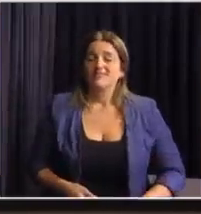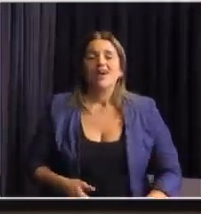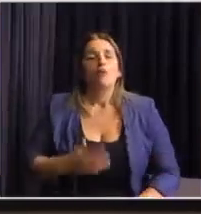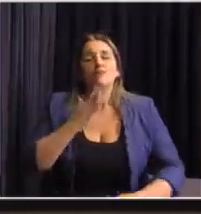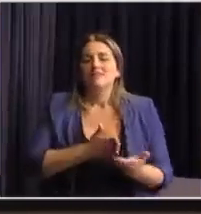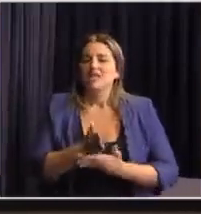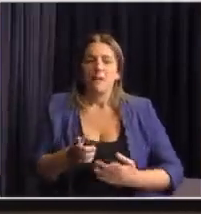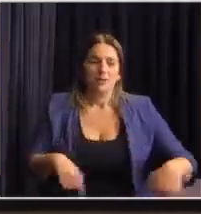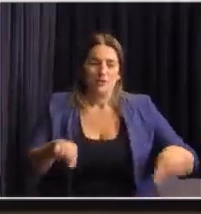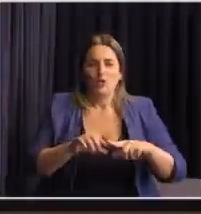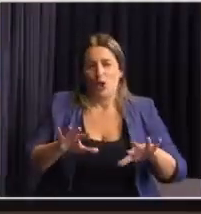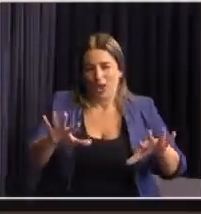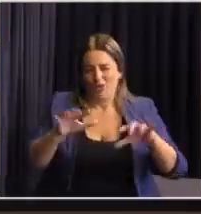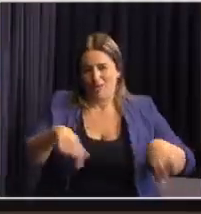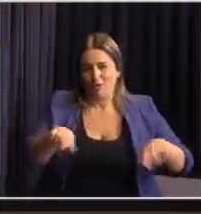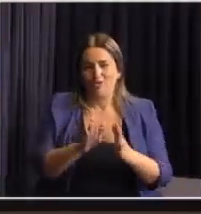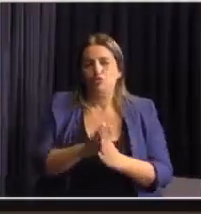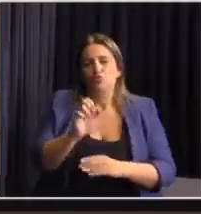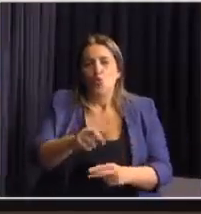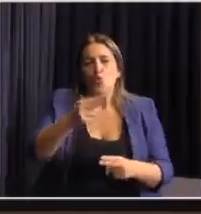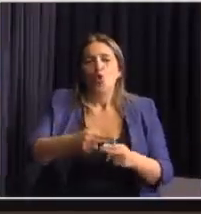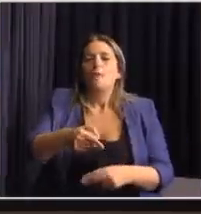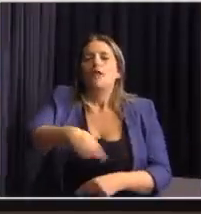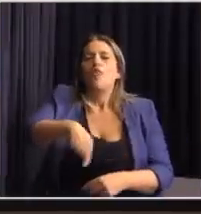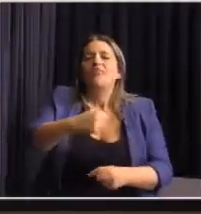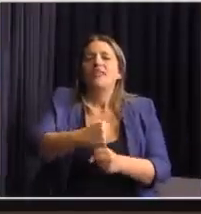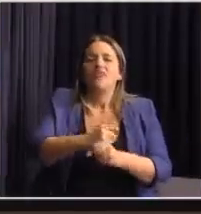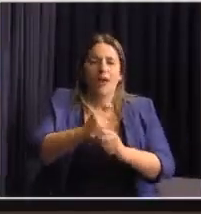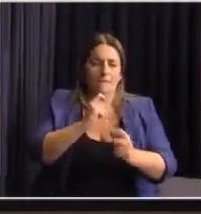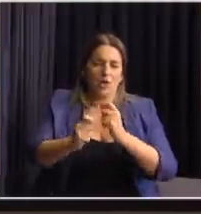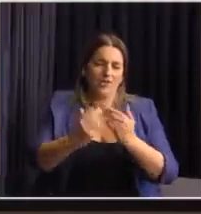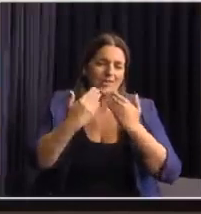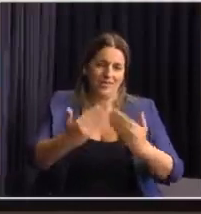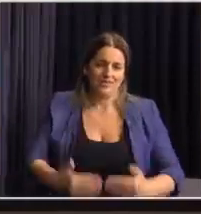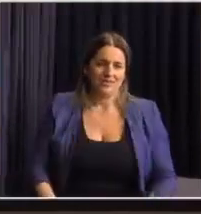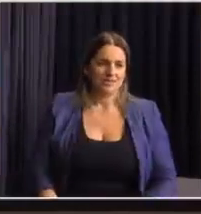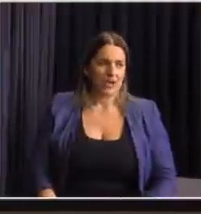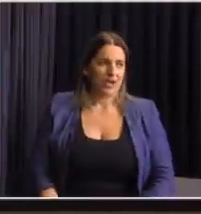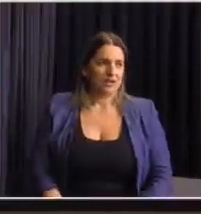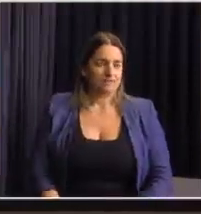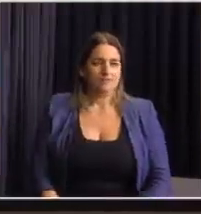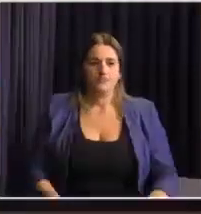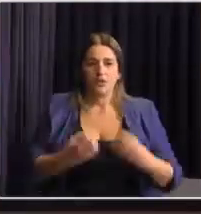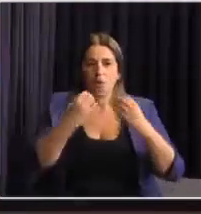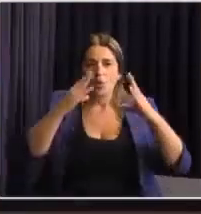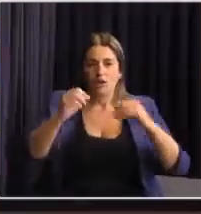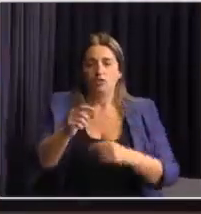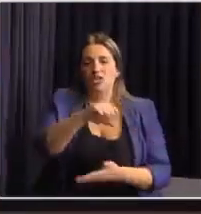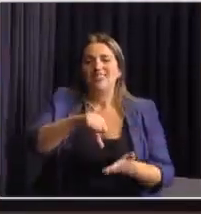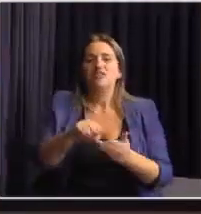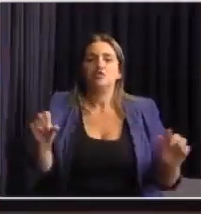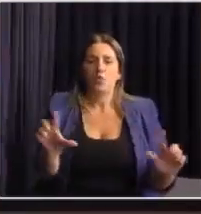siempre, les recordamos a nuestros colegas identificarse con nombre y medio al cual representan. Gracias. Buenas noches, Natalia Ebrún, de TV